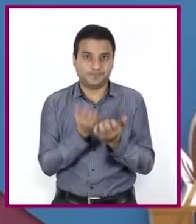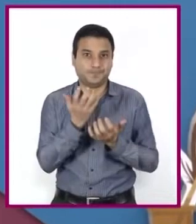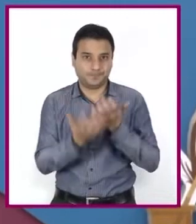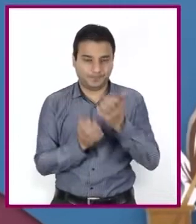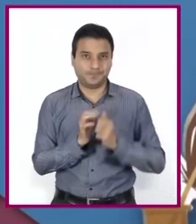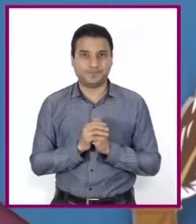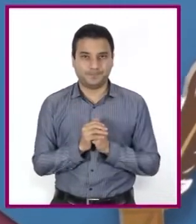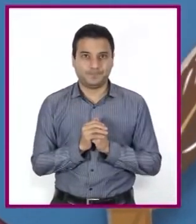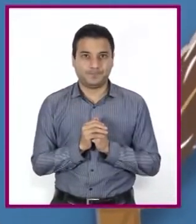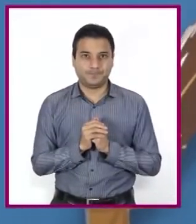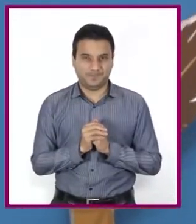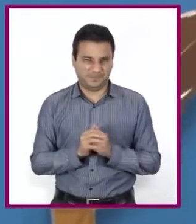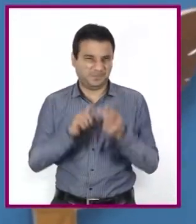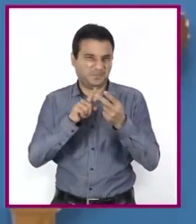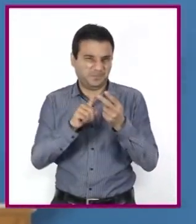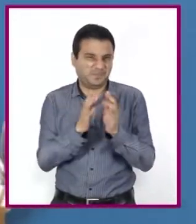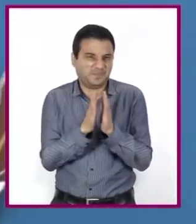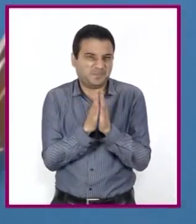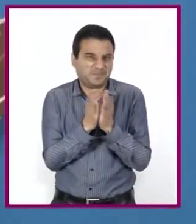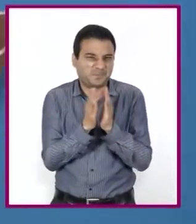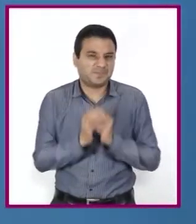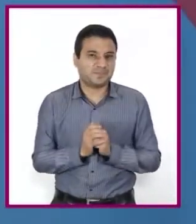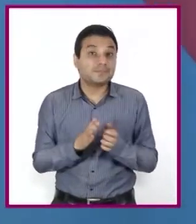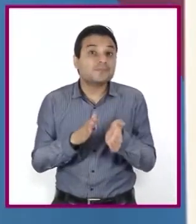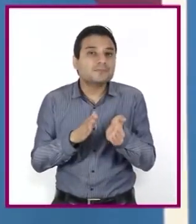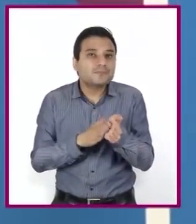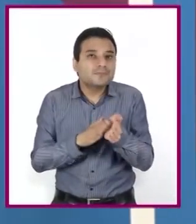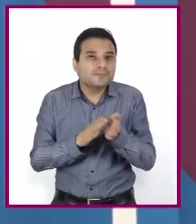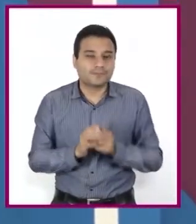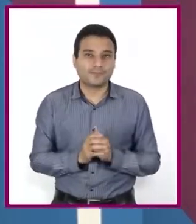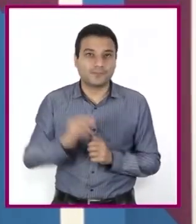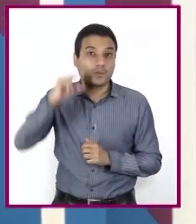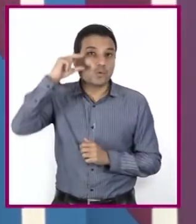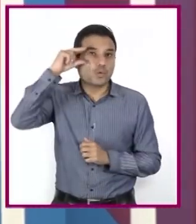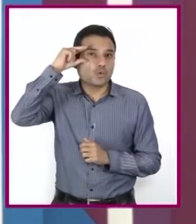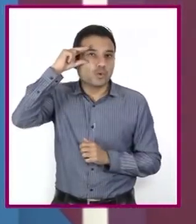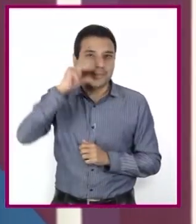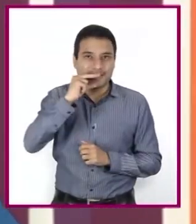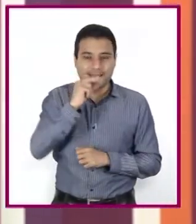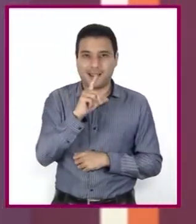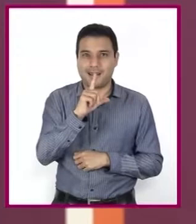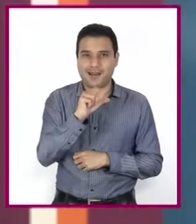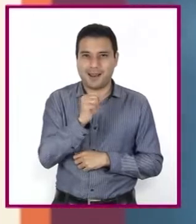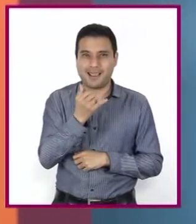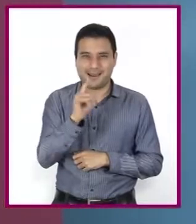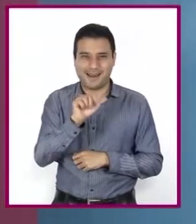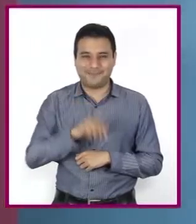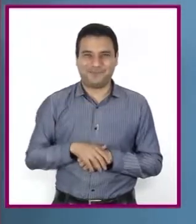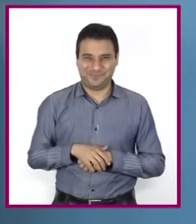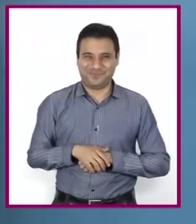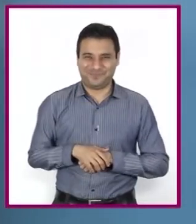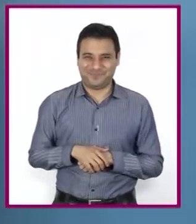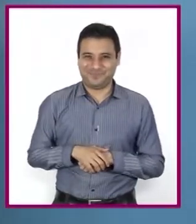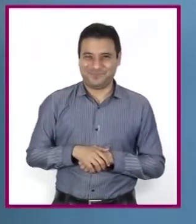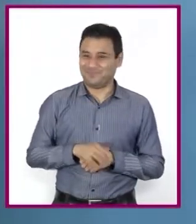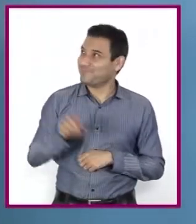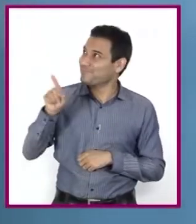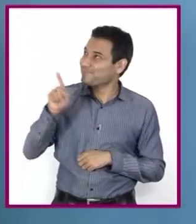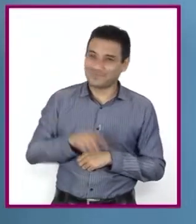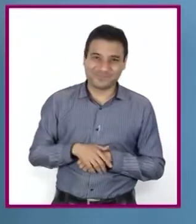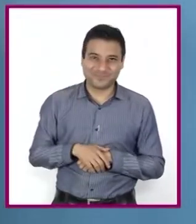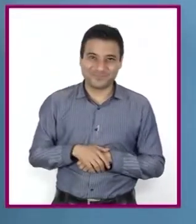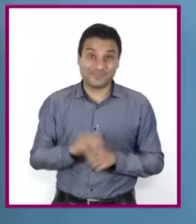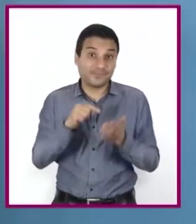texto es un fragmento de la novela Las uvas de la ira, de John Steinbeck, quien retrató a los